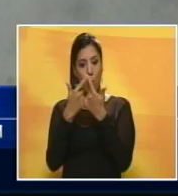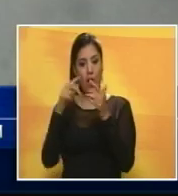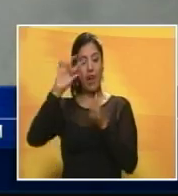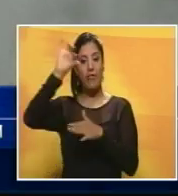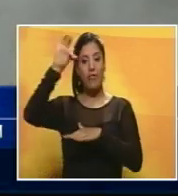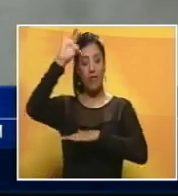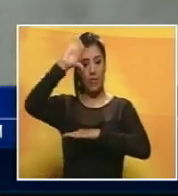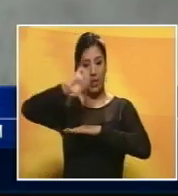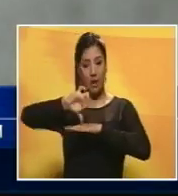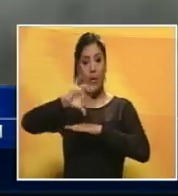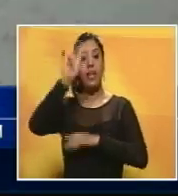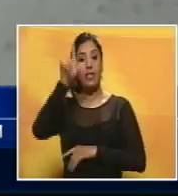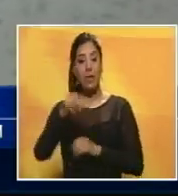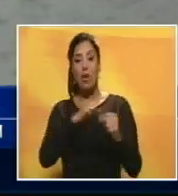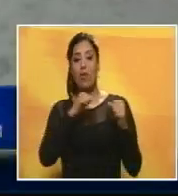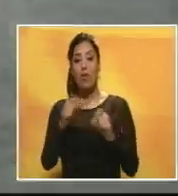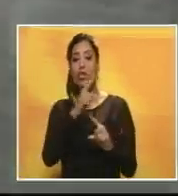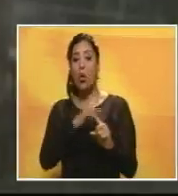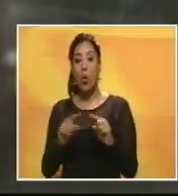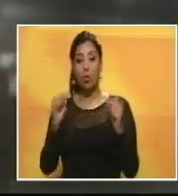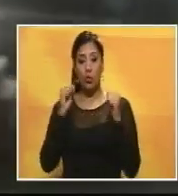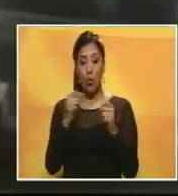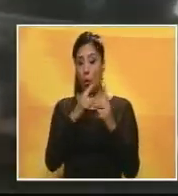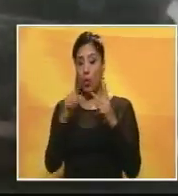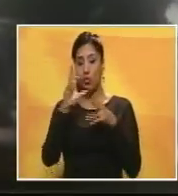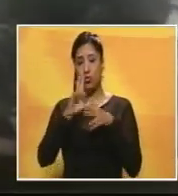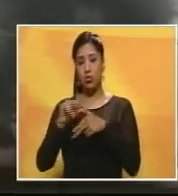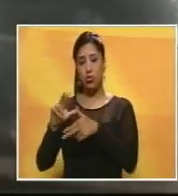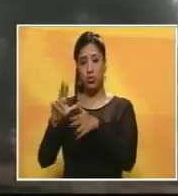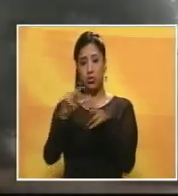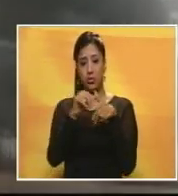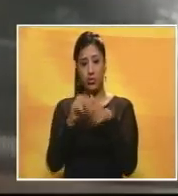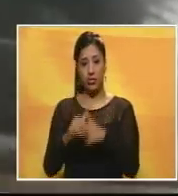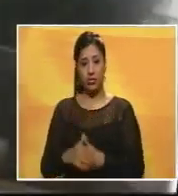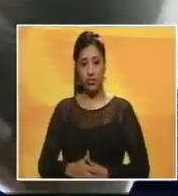este sábado y tiene igual fuerza e intensidad que el huracán Irma.